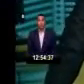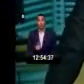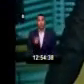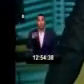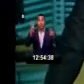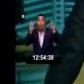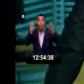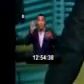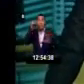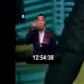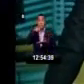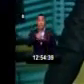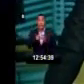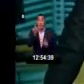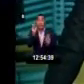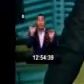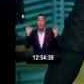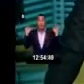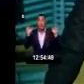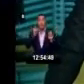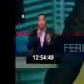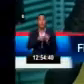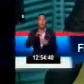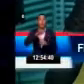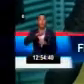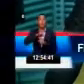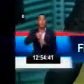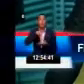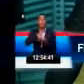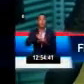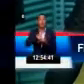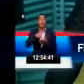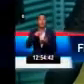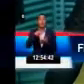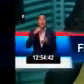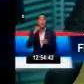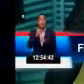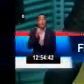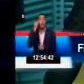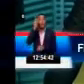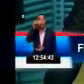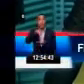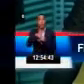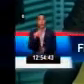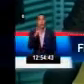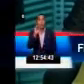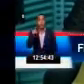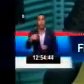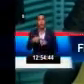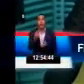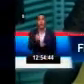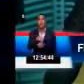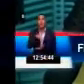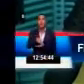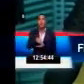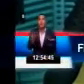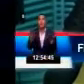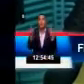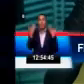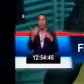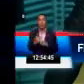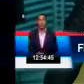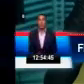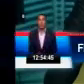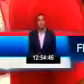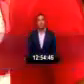Y en otros temas, amigos, miles de personas participan de la Feria Expo Trabajo Futuro 2019 que se realiza en la ciudad de